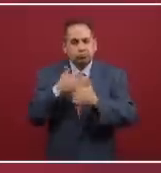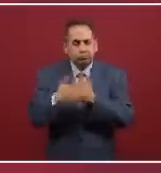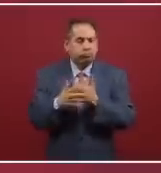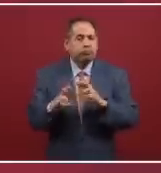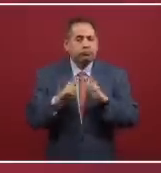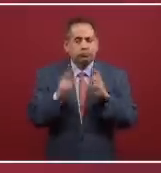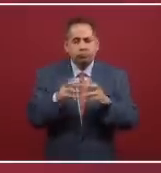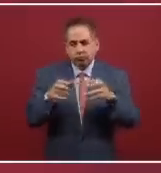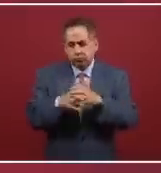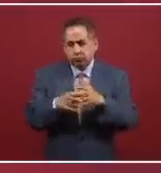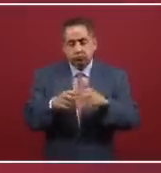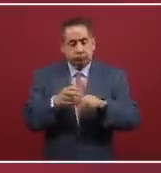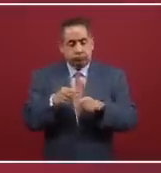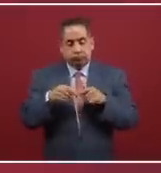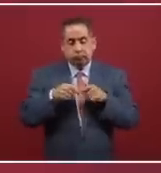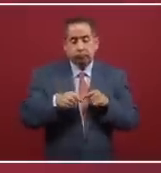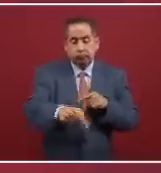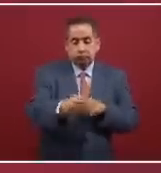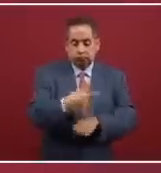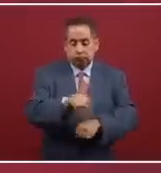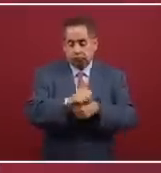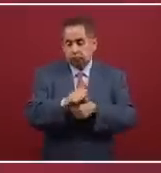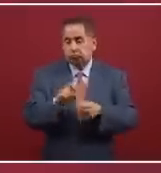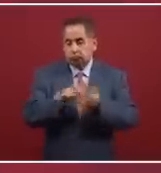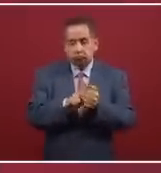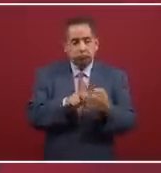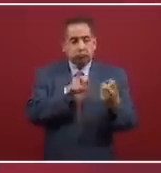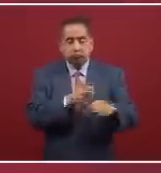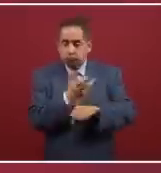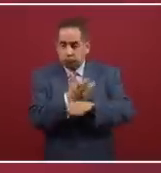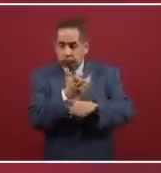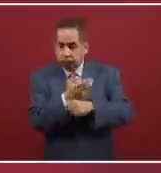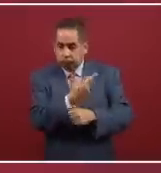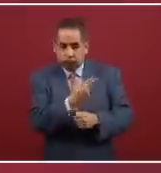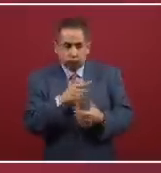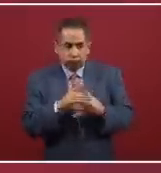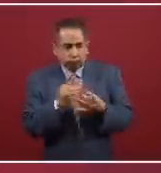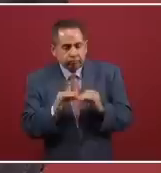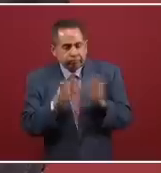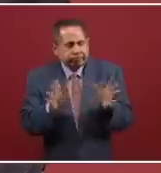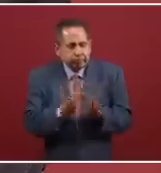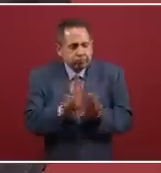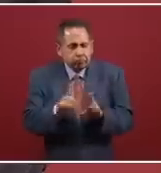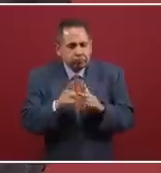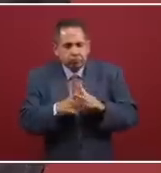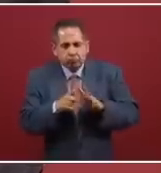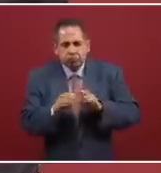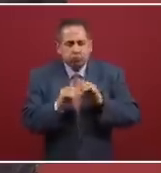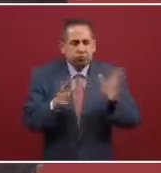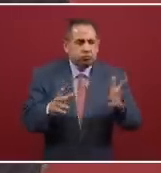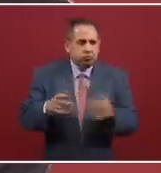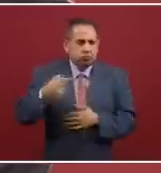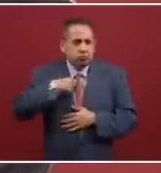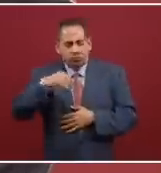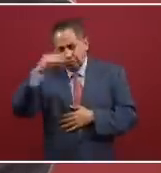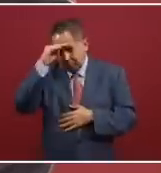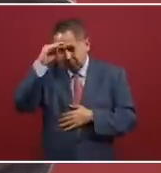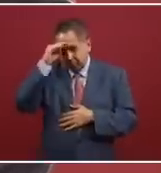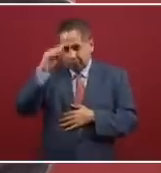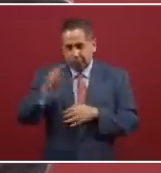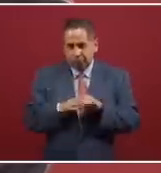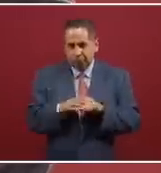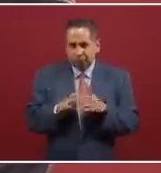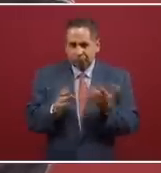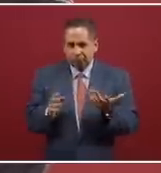las autoridades norteamericanas a lo largo de la semana para que podamos tener más clara esta cifra porque no pensamos que haya una